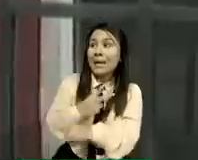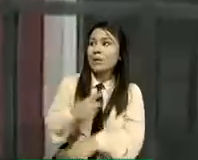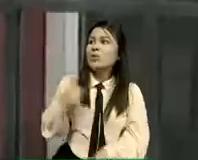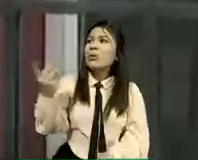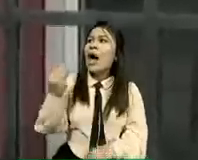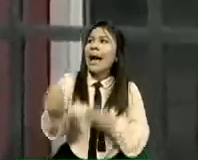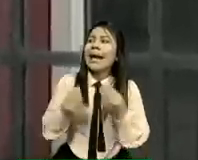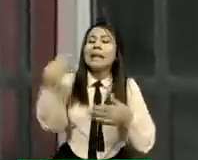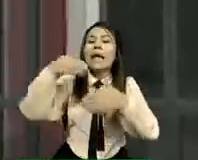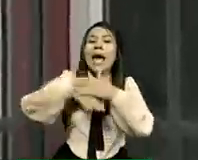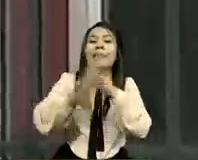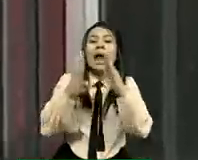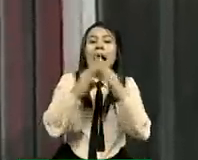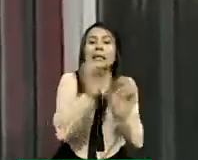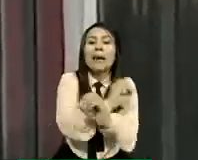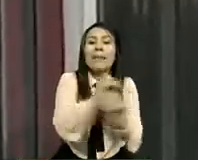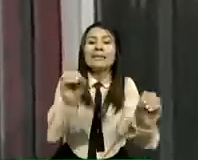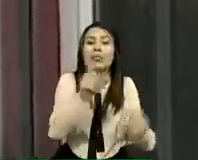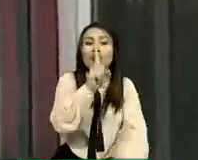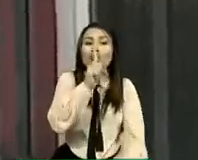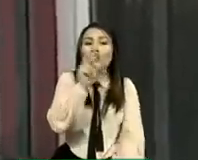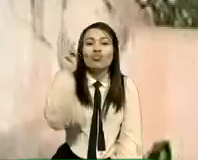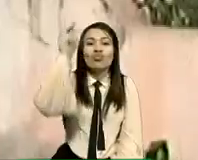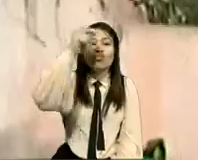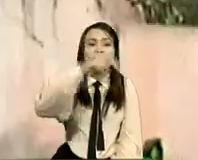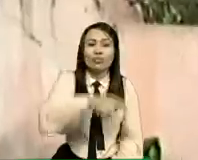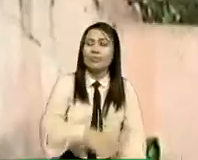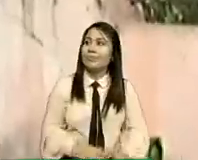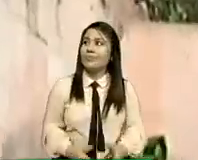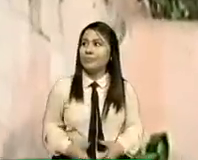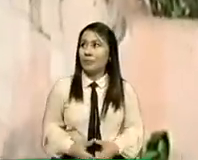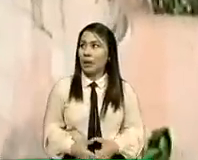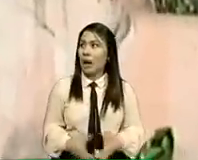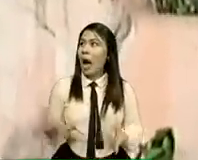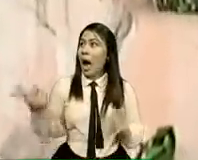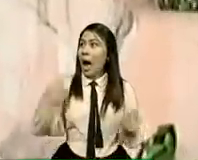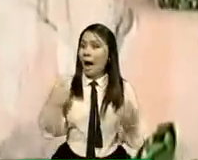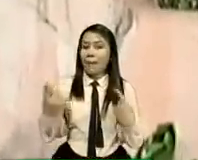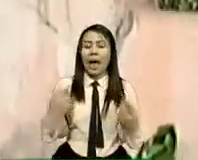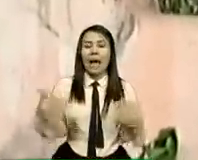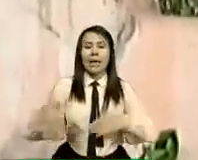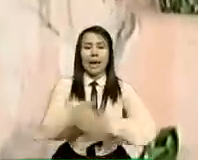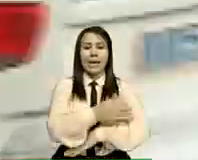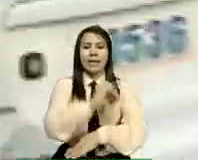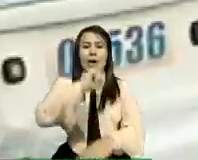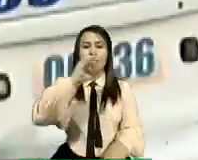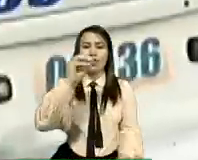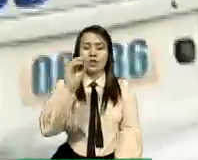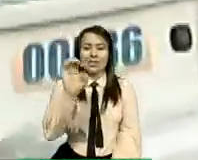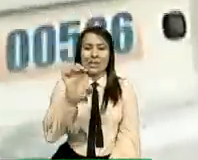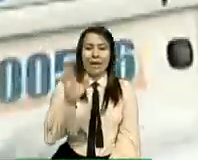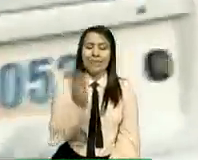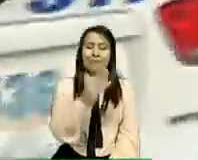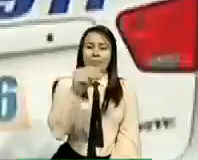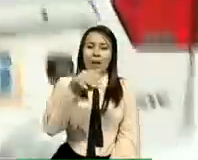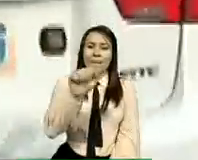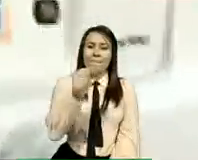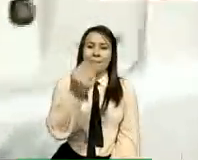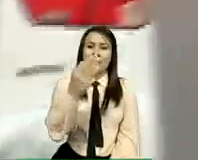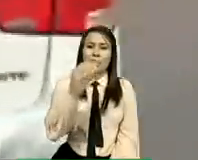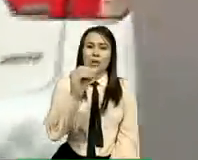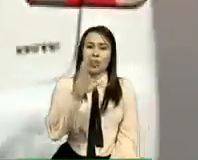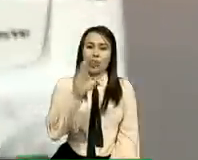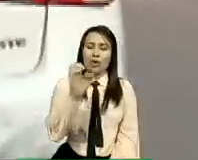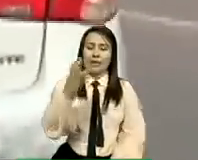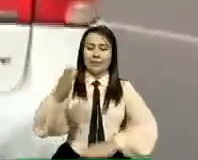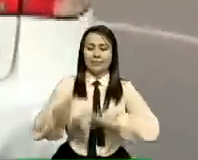a ingresar a dos casas supuestamente abandonadas, ubicadas en las calles José Mascote y Piedraíta, centro de Guayaquil. Dicen que de